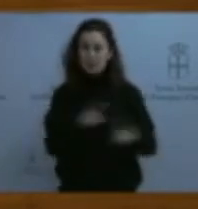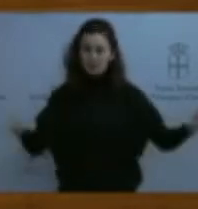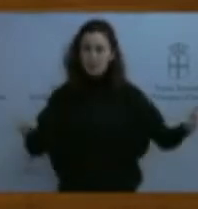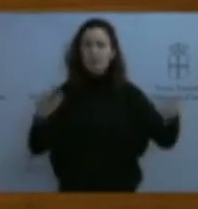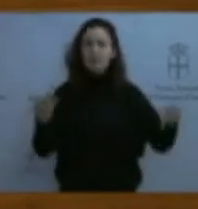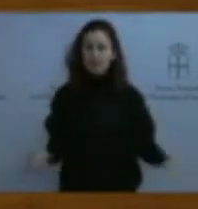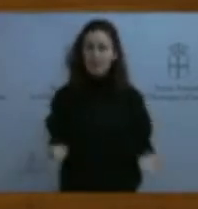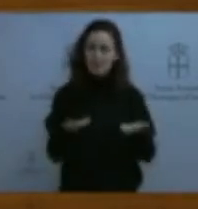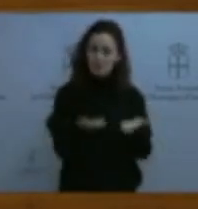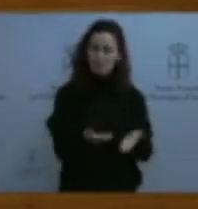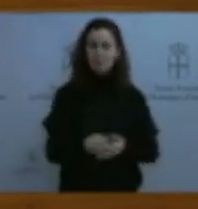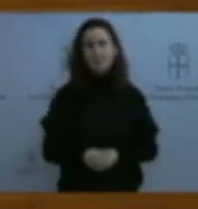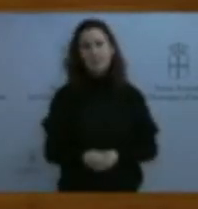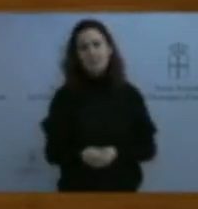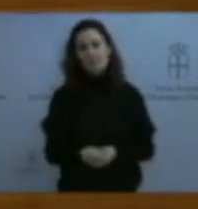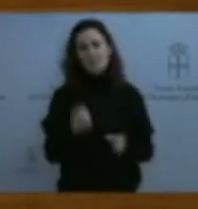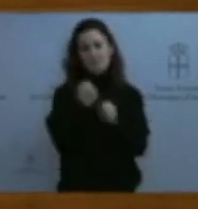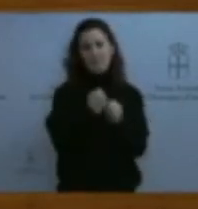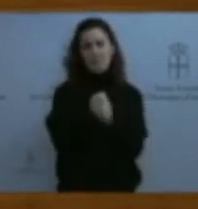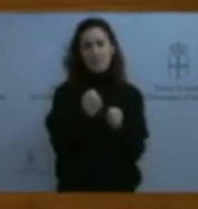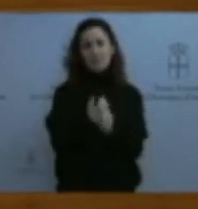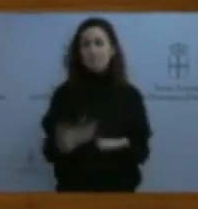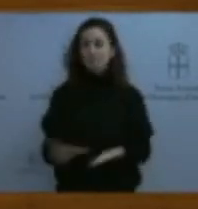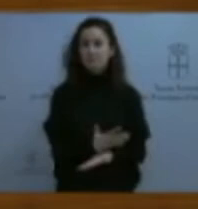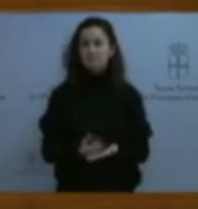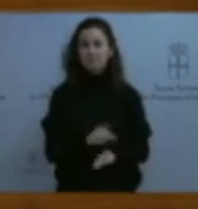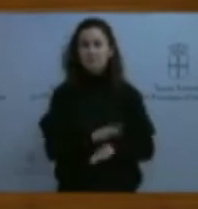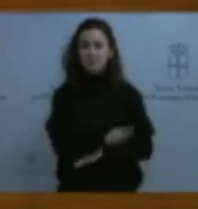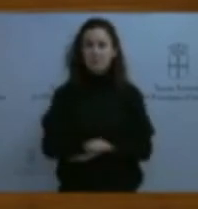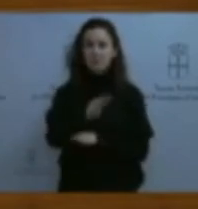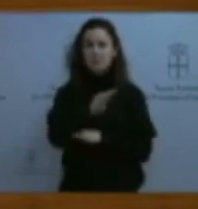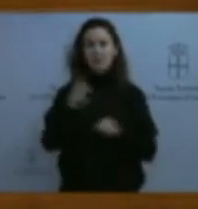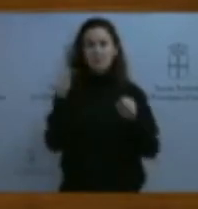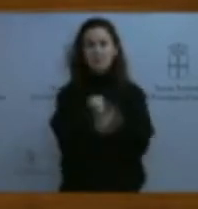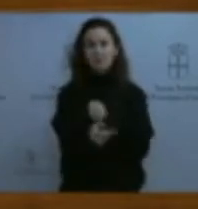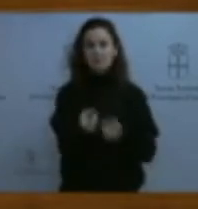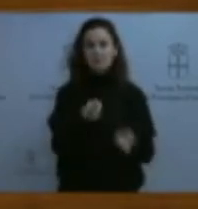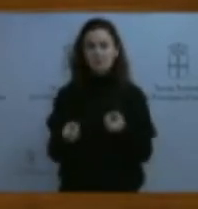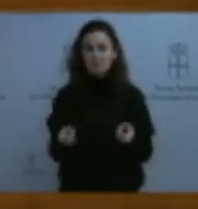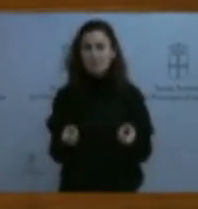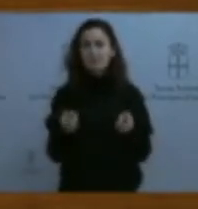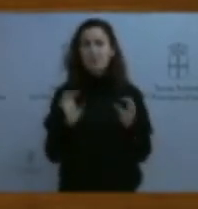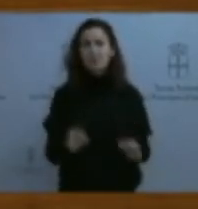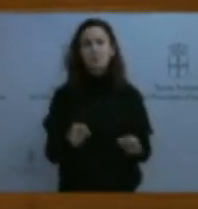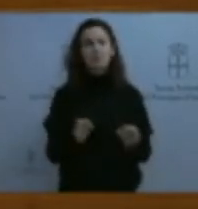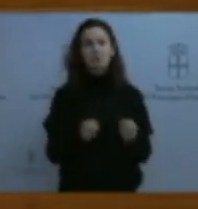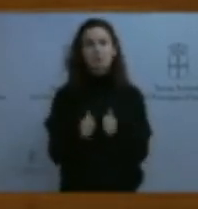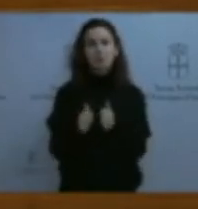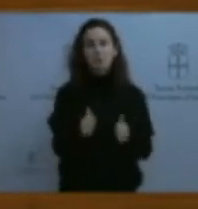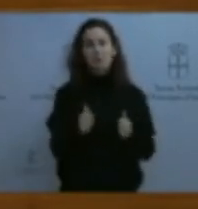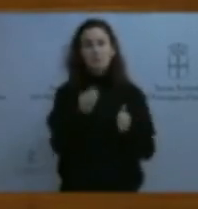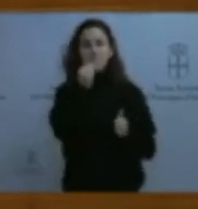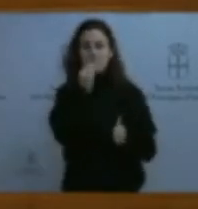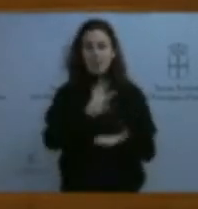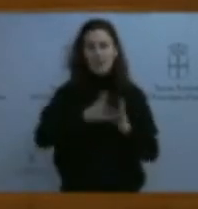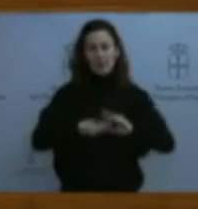contrato es todos los trabajos de conservación, preventivos y correctivos, todas las conducciones, las adecuaciones y